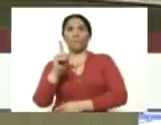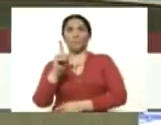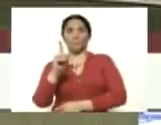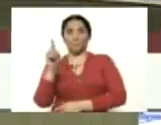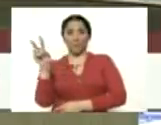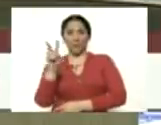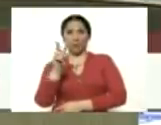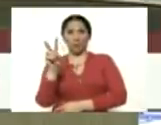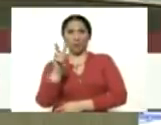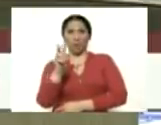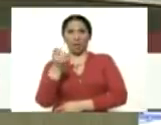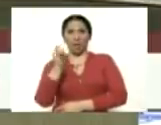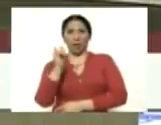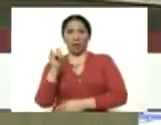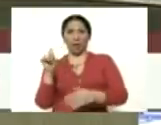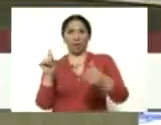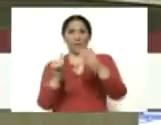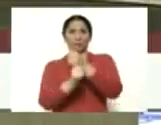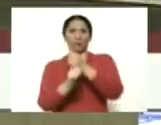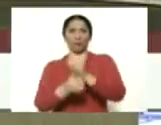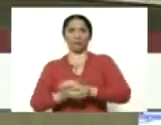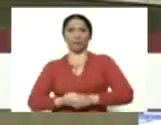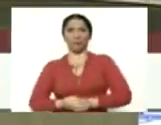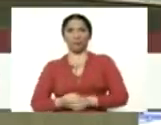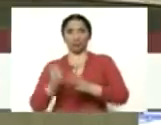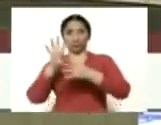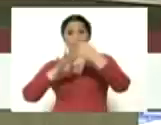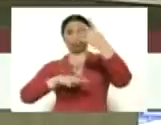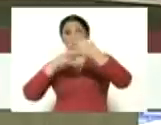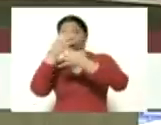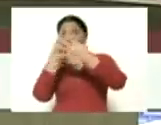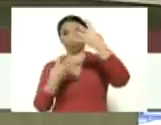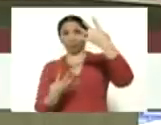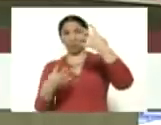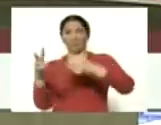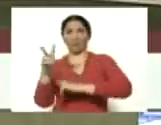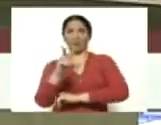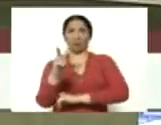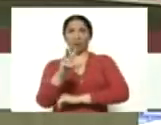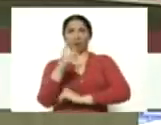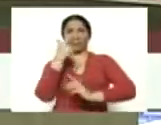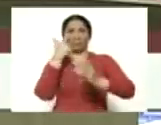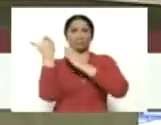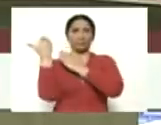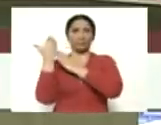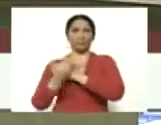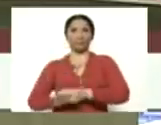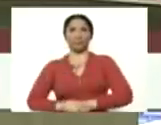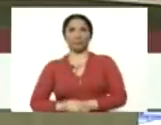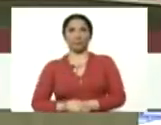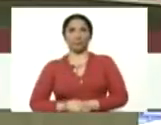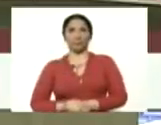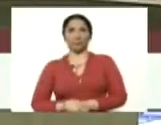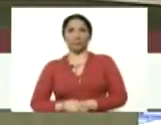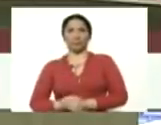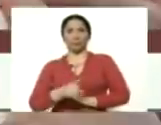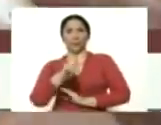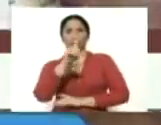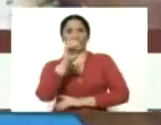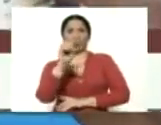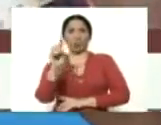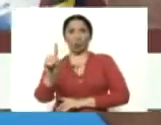encuentra, en la medida de esos parámetros, Venezuela se encuentra en el lugar